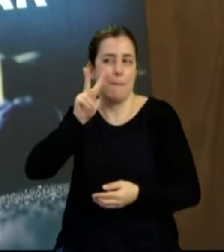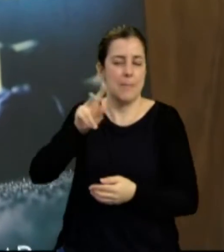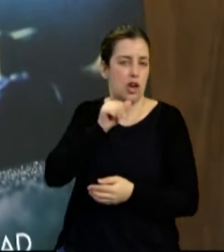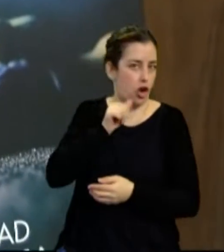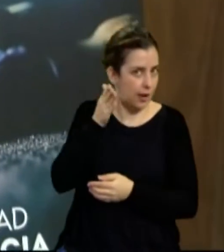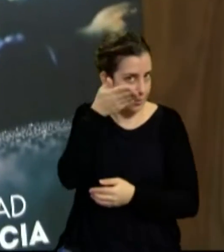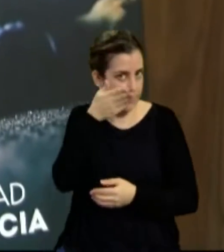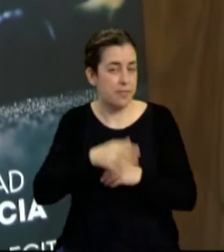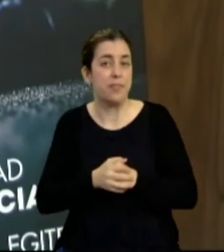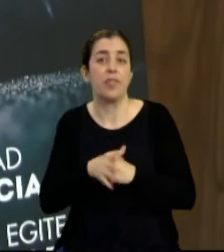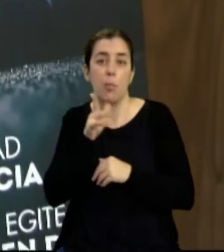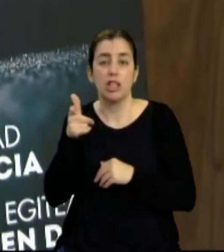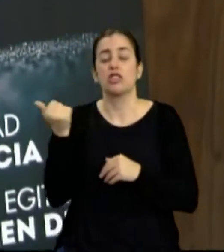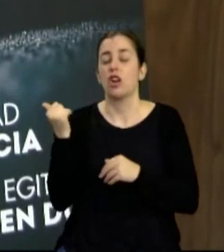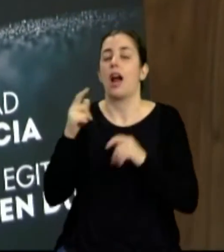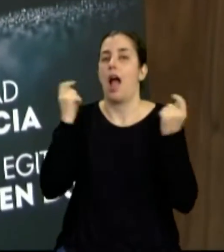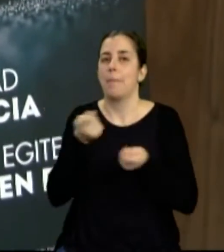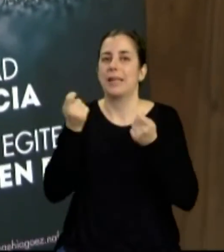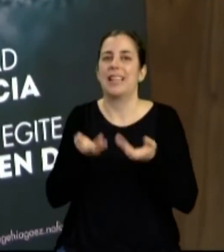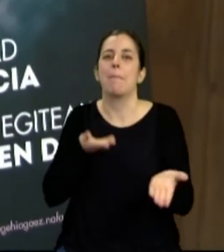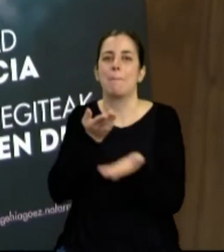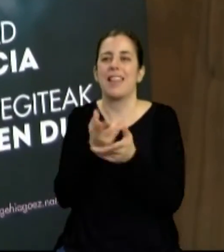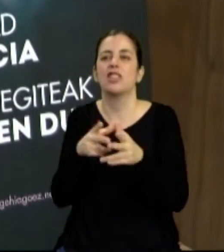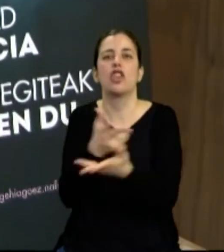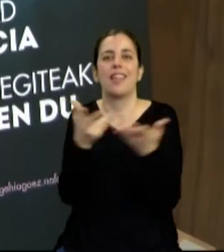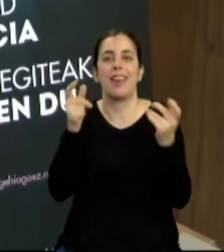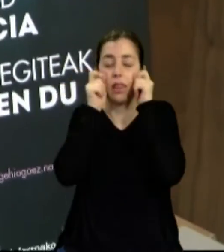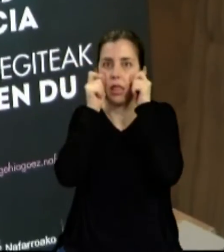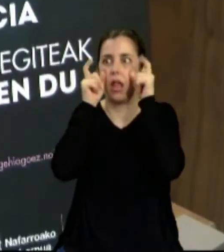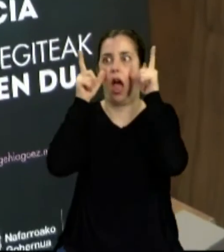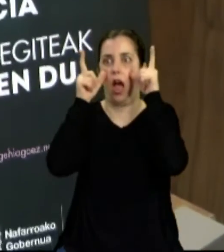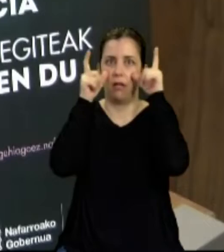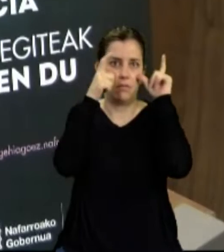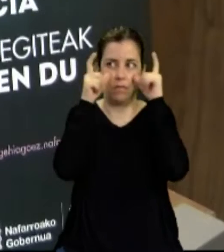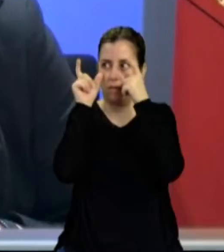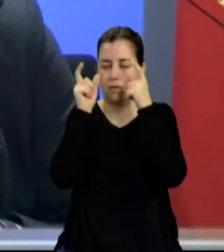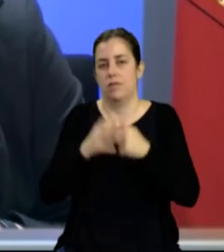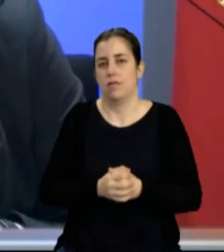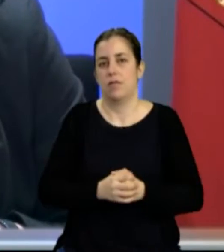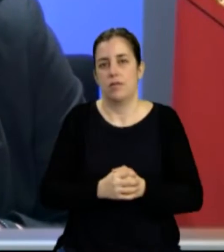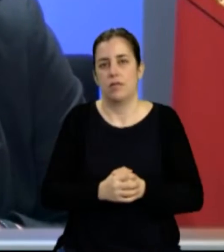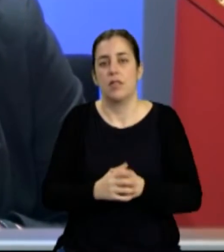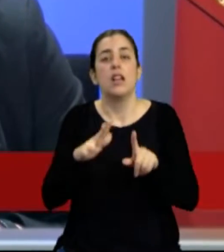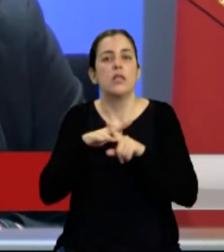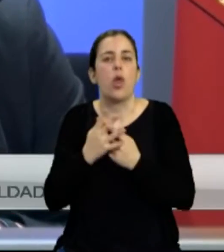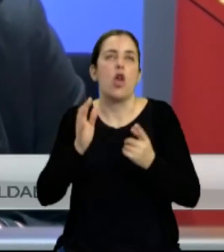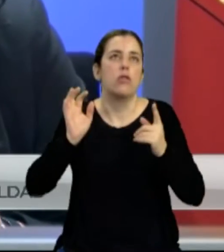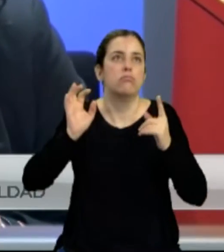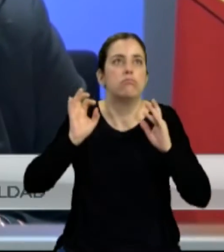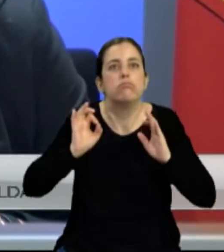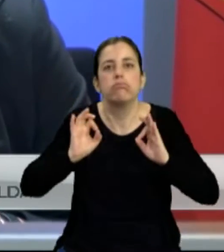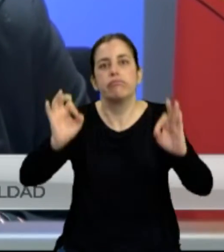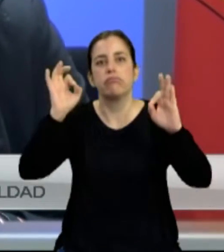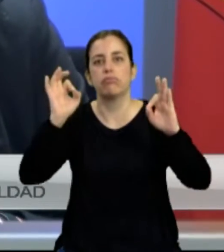para la Igualdad nos pide abrir los ojos. No es un hecho puntual, individual, de un hombre que en ese momento